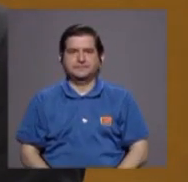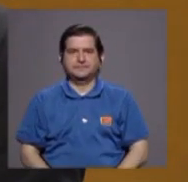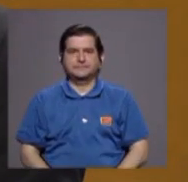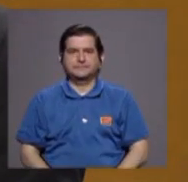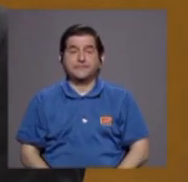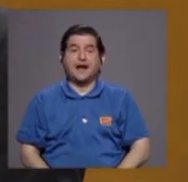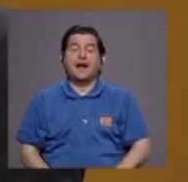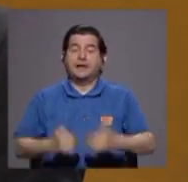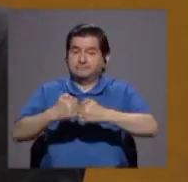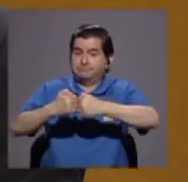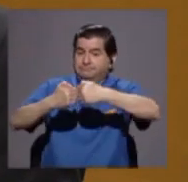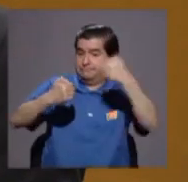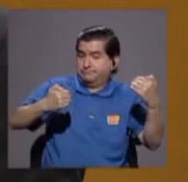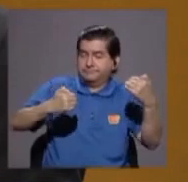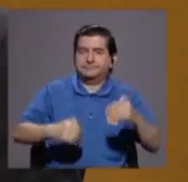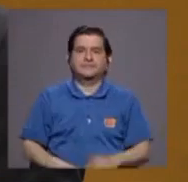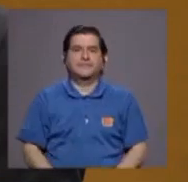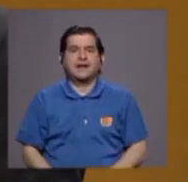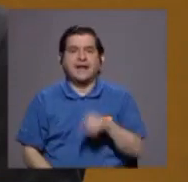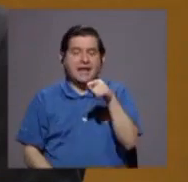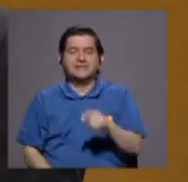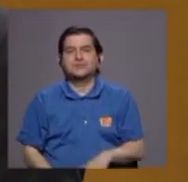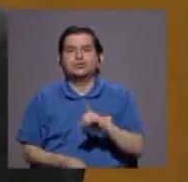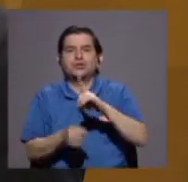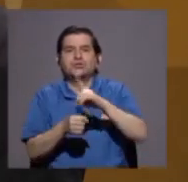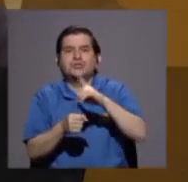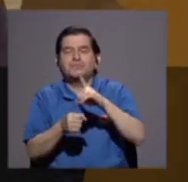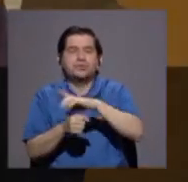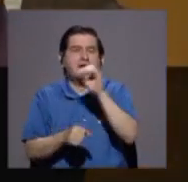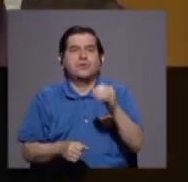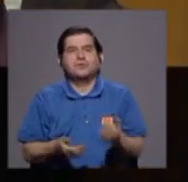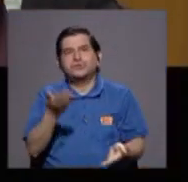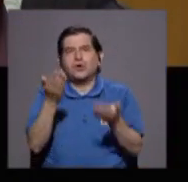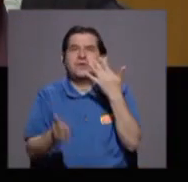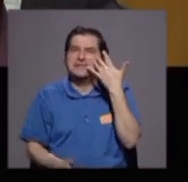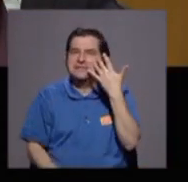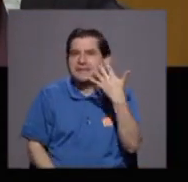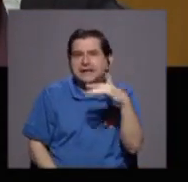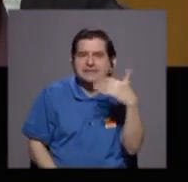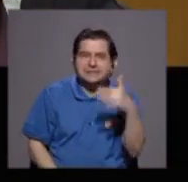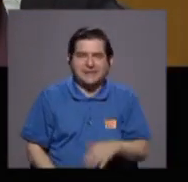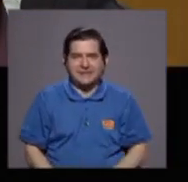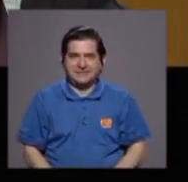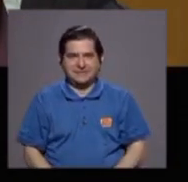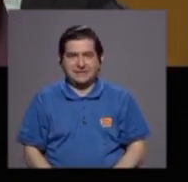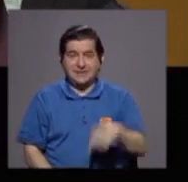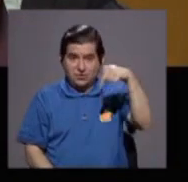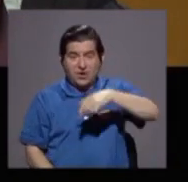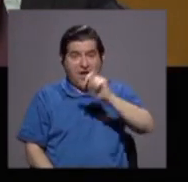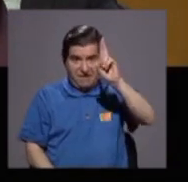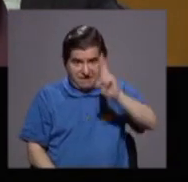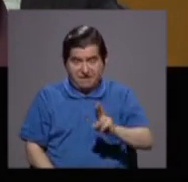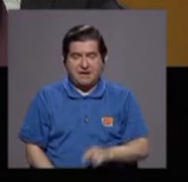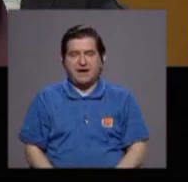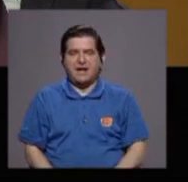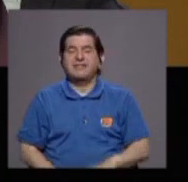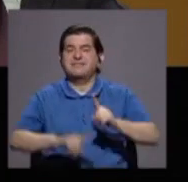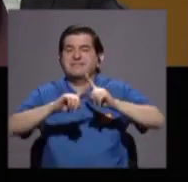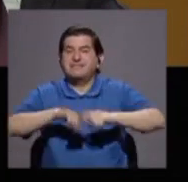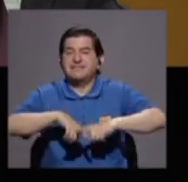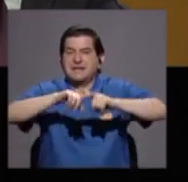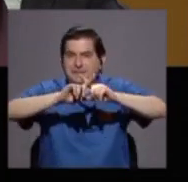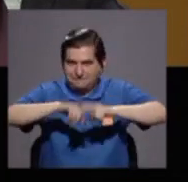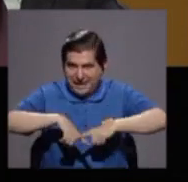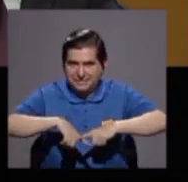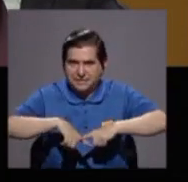por el otro lado, los diputados, o los que sería bastante parecido a los diputados de Costa Rica, dependen